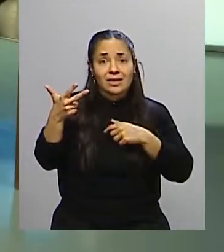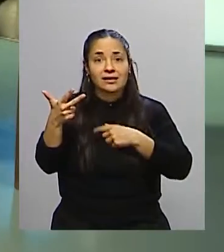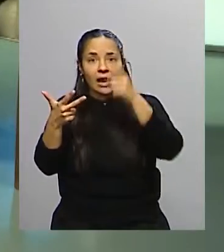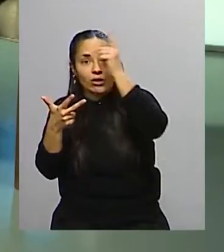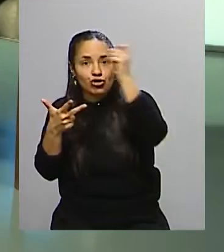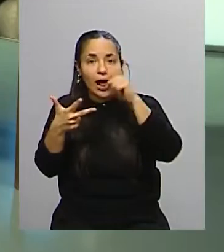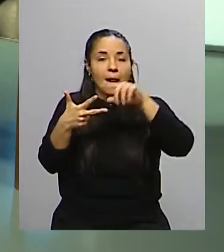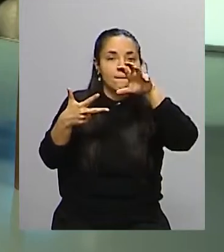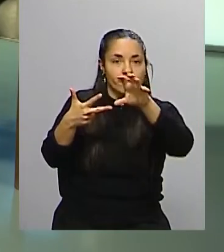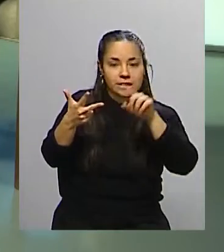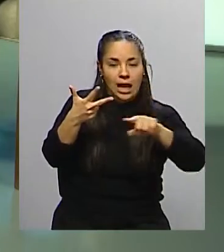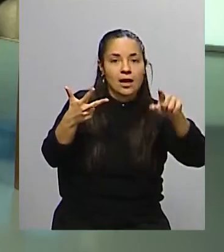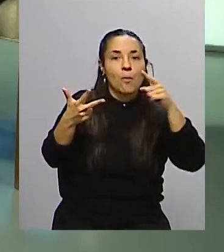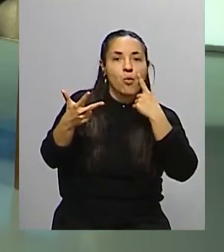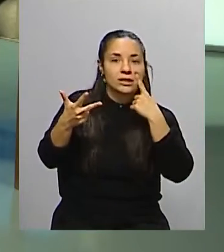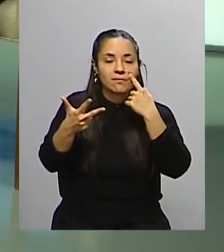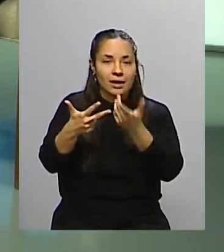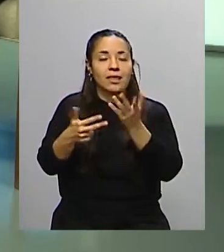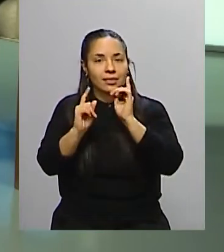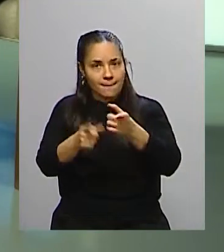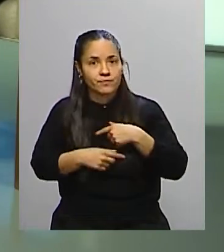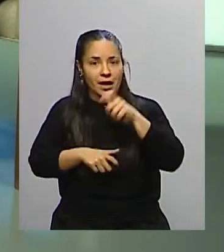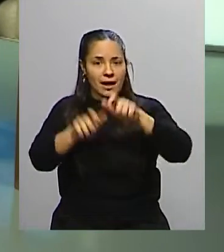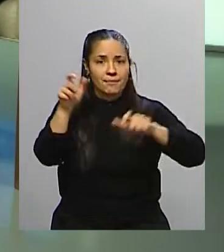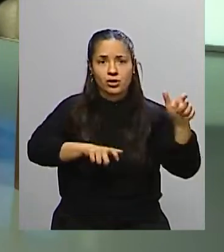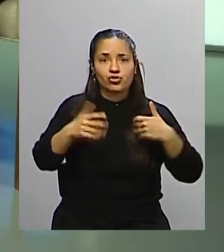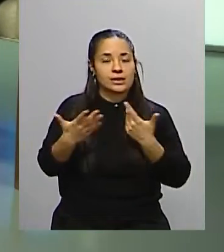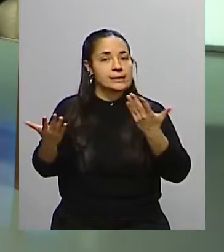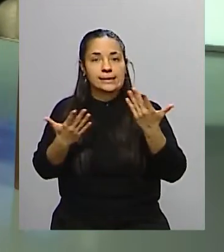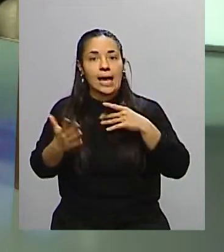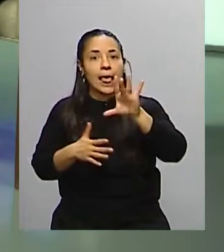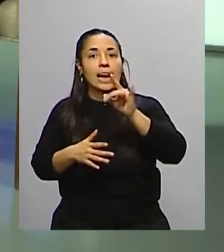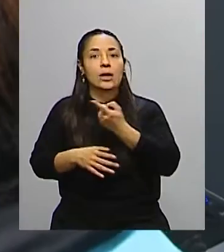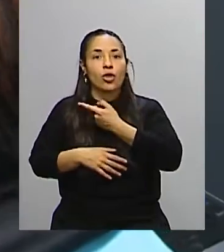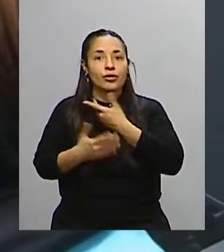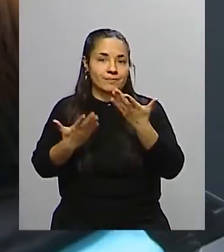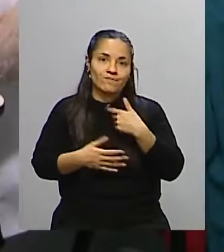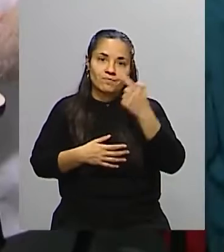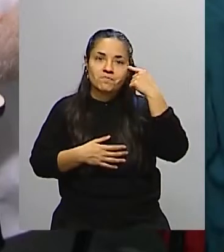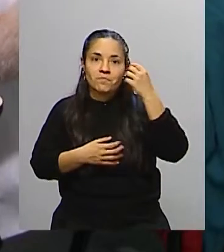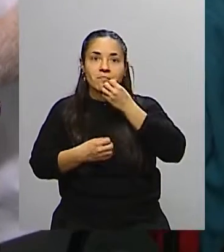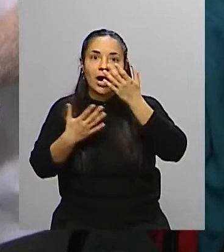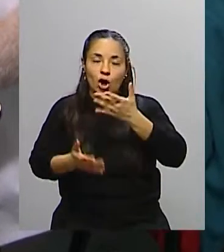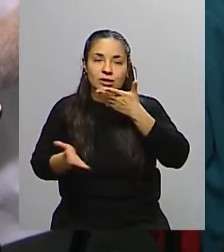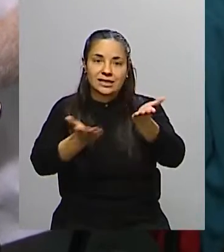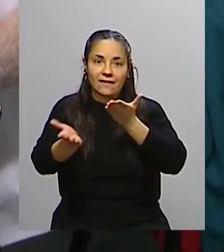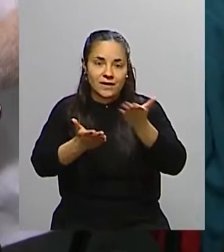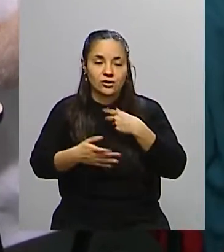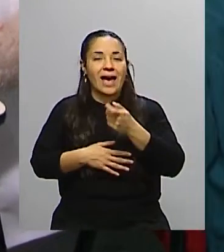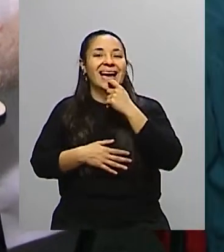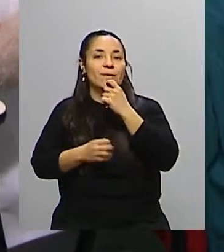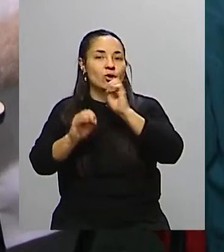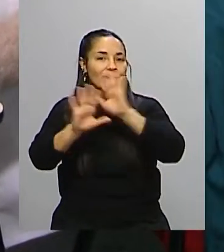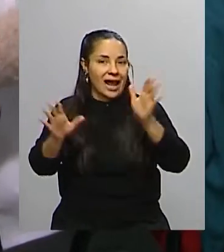superposición de prestadores hacen que, bueno, la persona termine atendiéndose donde mejor piensa que va a ser atendido. Un ejemplo muy claro